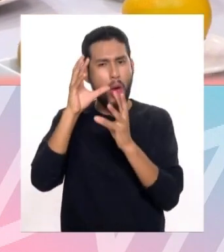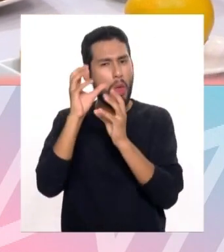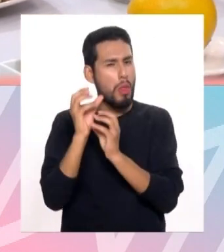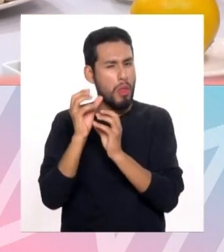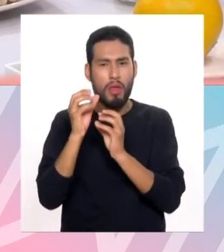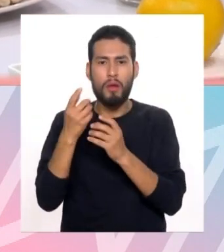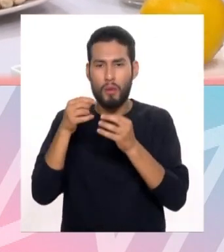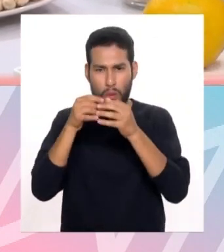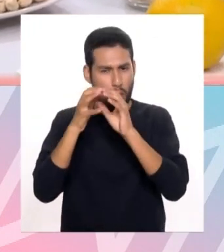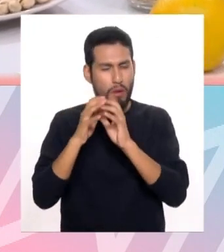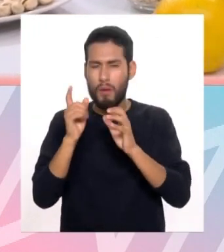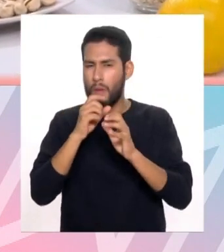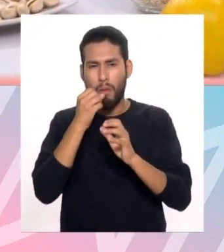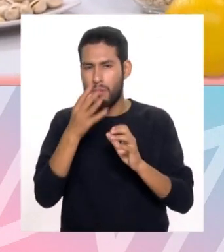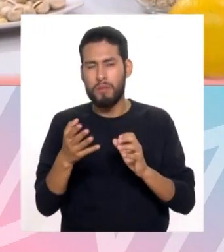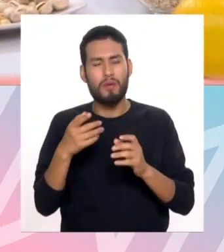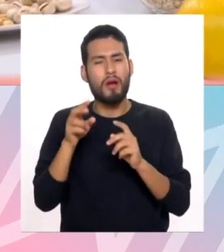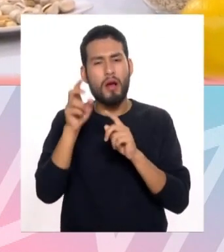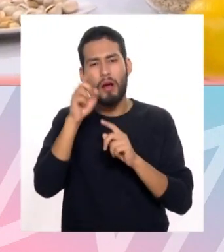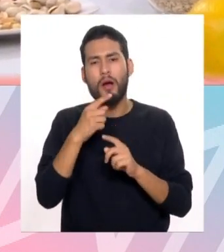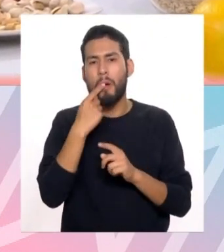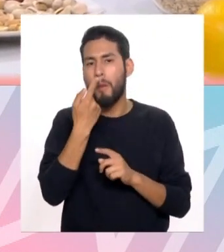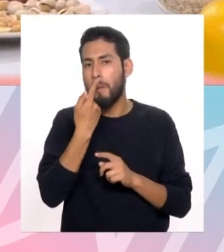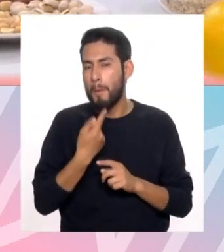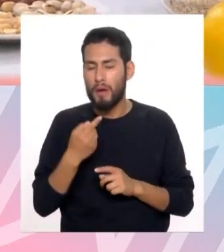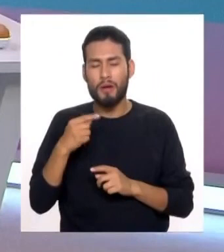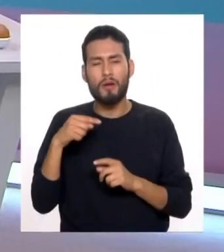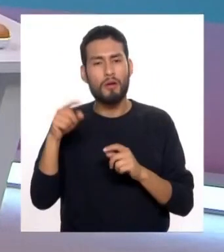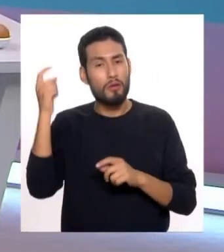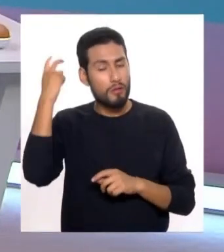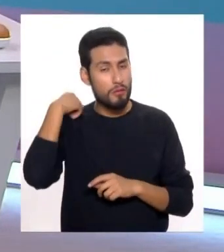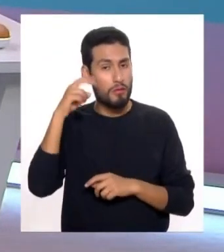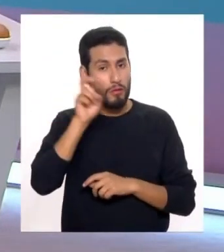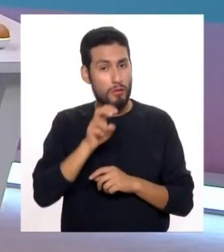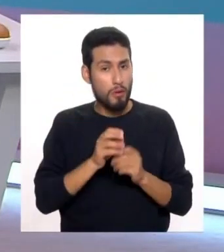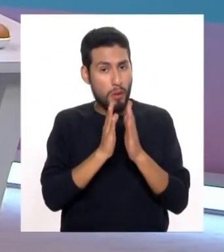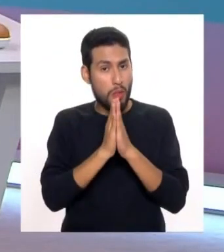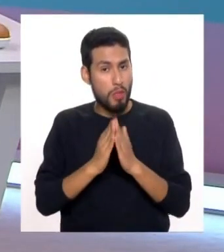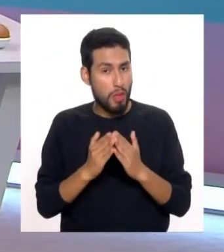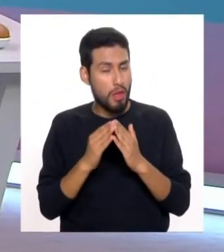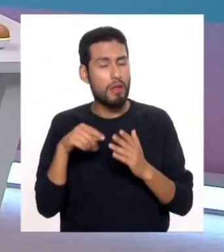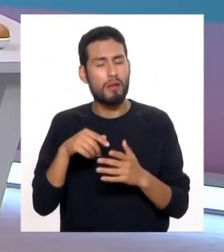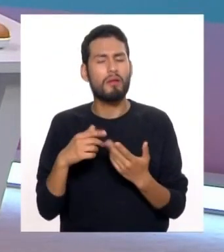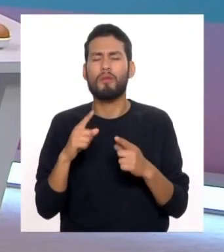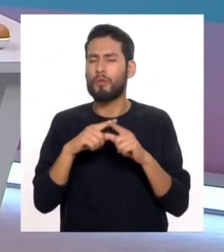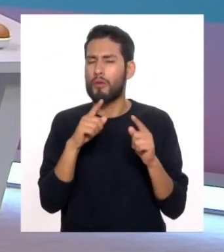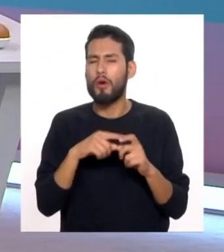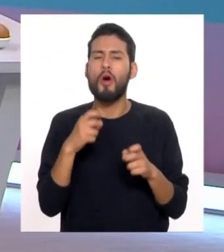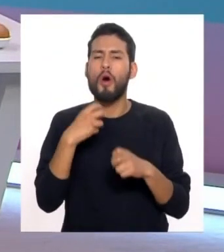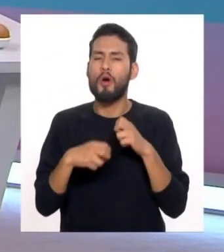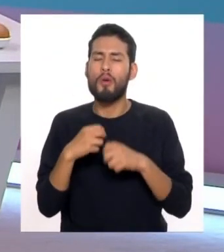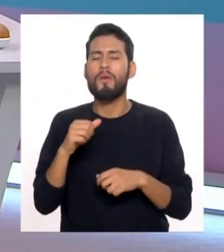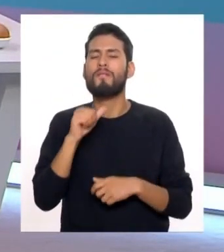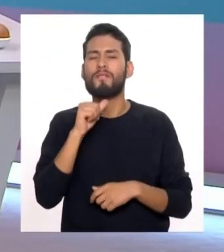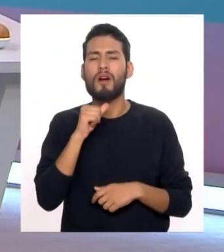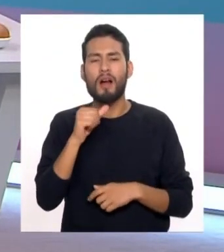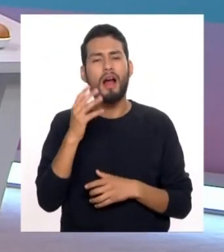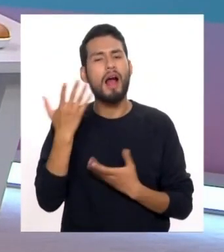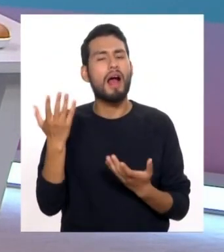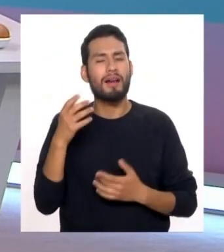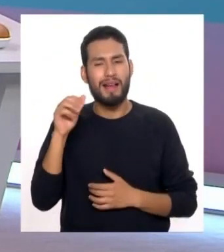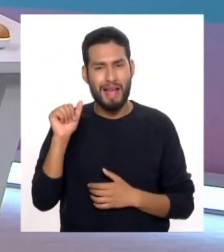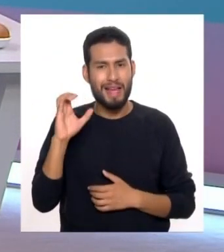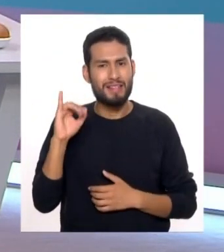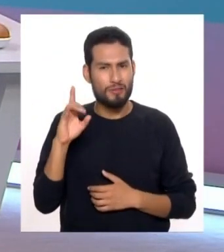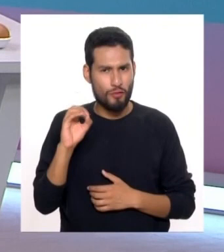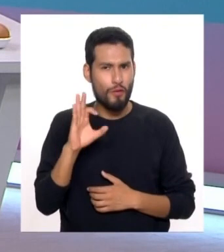terminó de formarse. Labio leporino, paladar hendido, también depende del ácido fólico en muchos de los casos. Entonces, estas situaciones